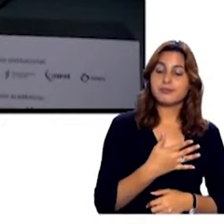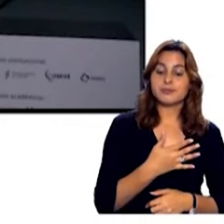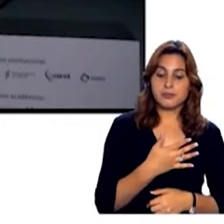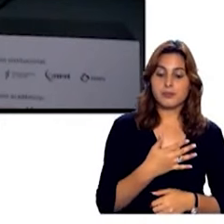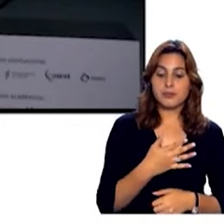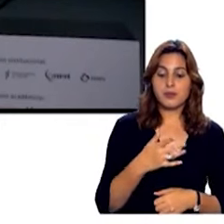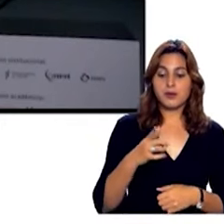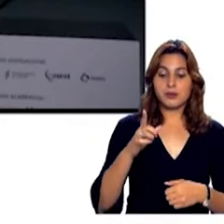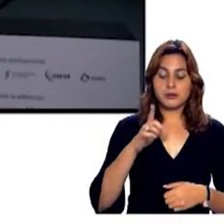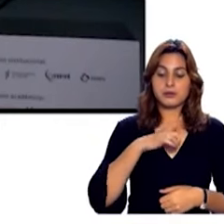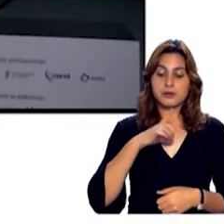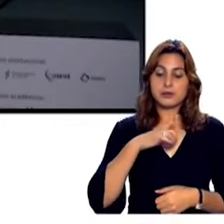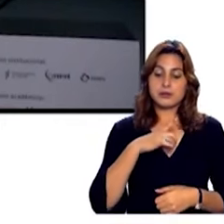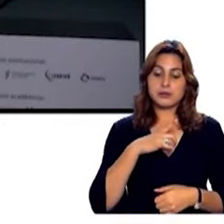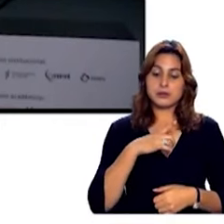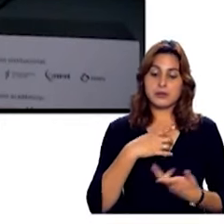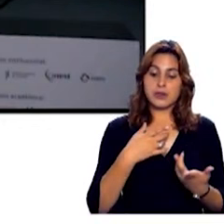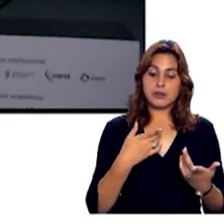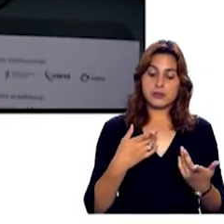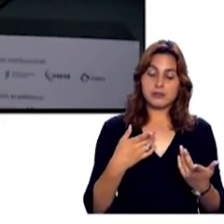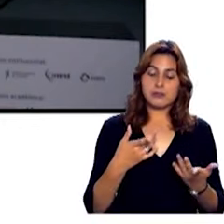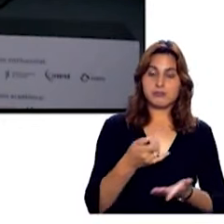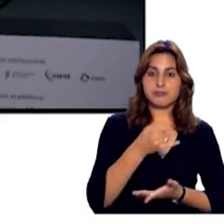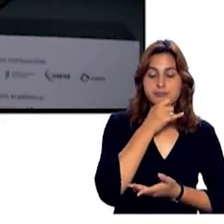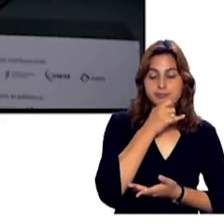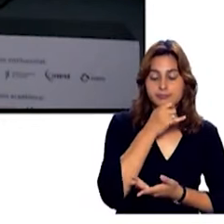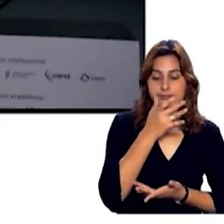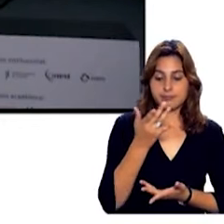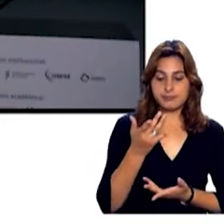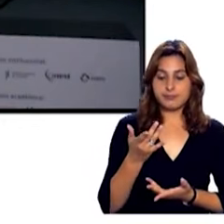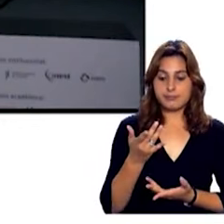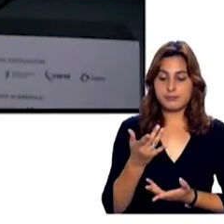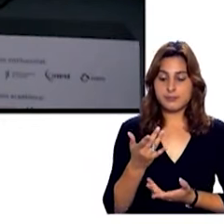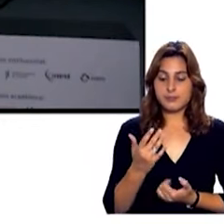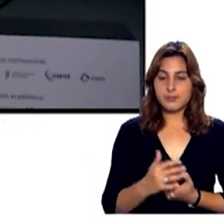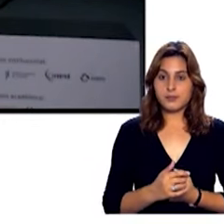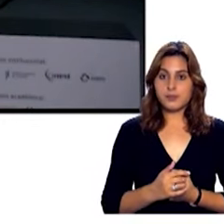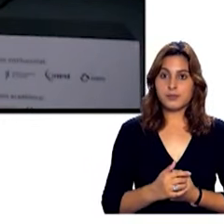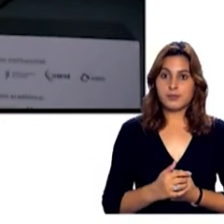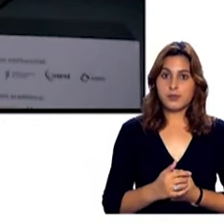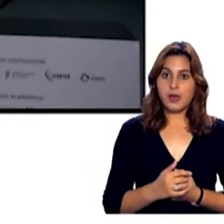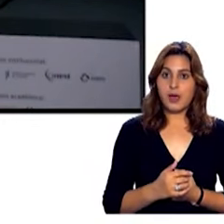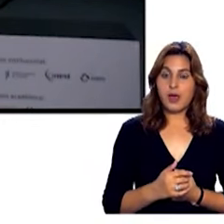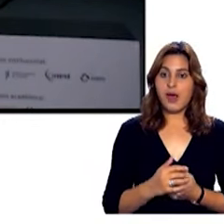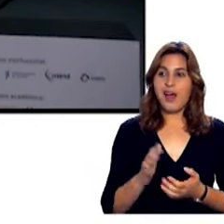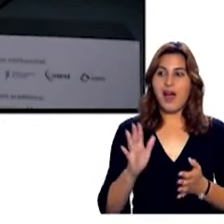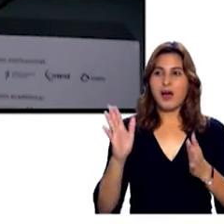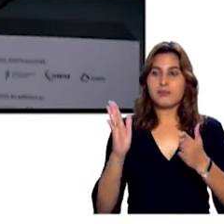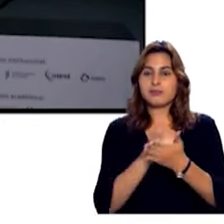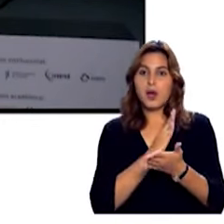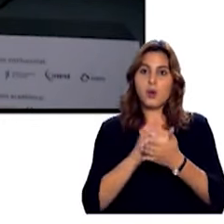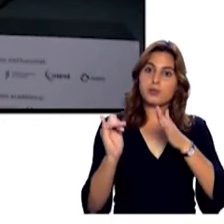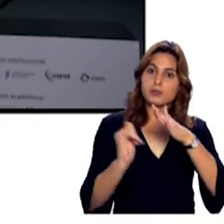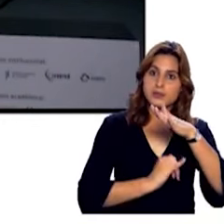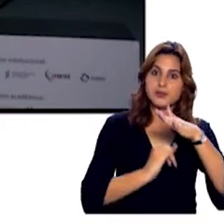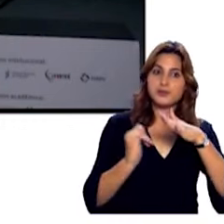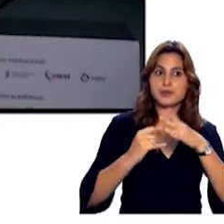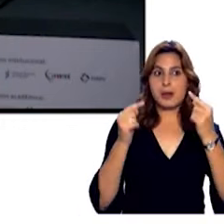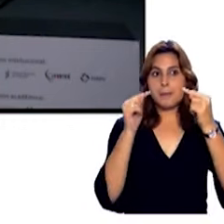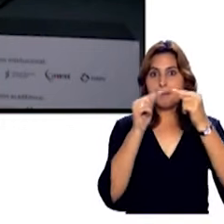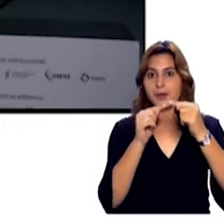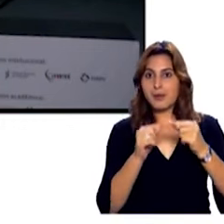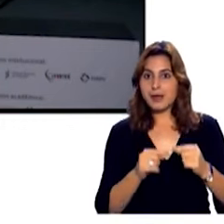malit da lugar a que determinadas instituci como aplica de agravantes por parentesco o por